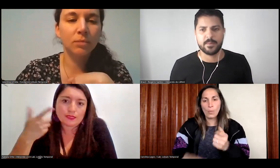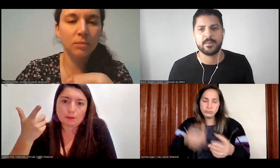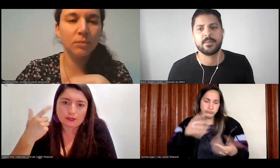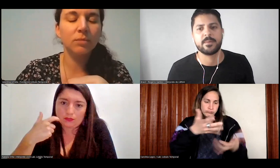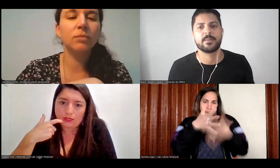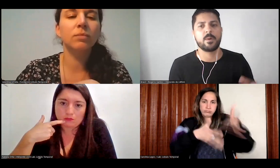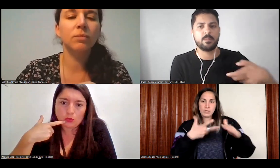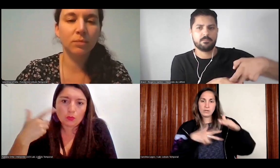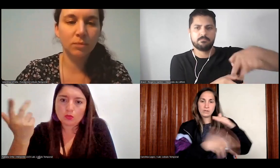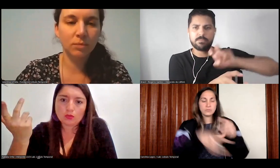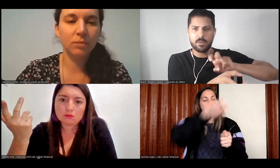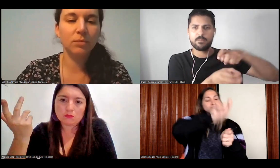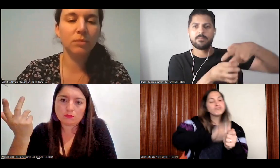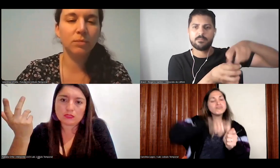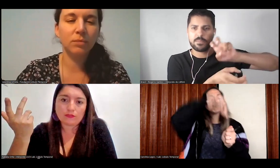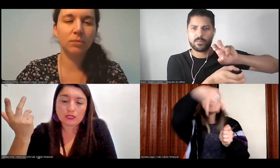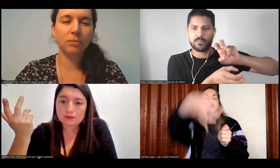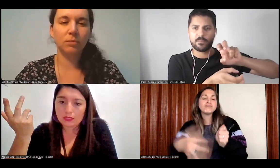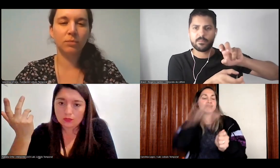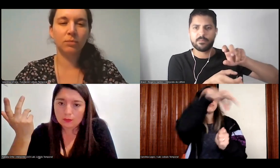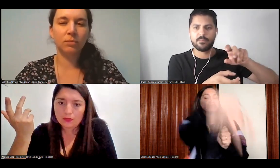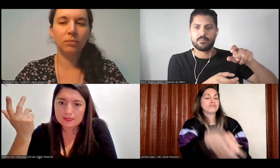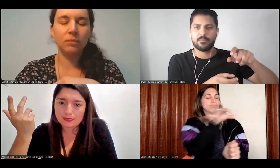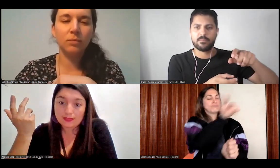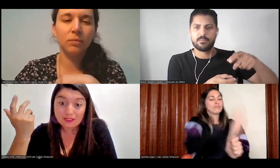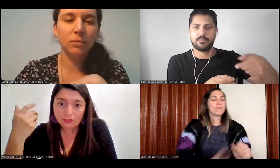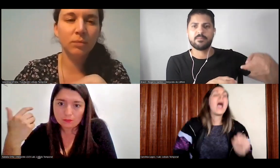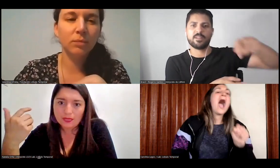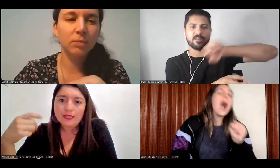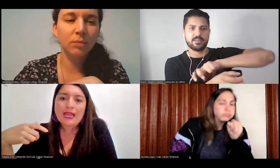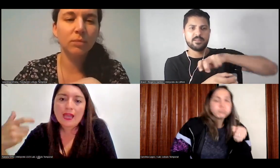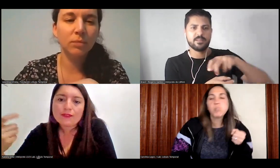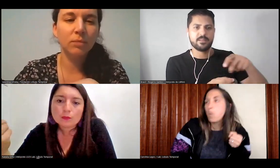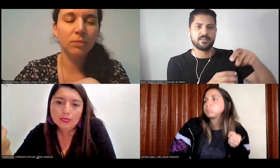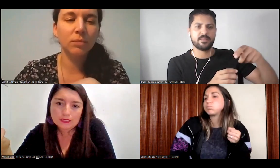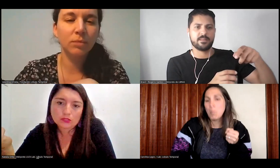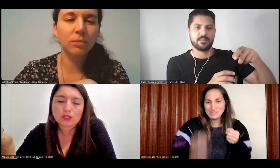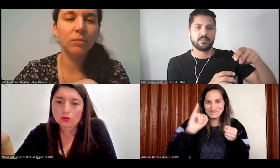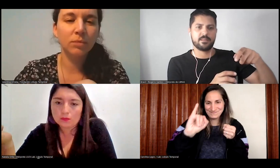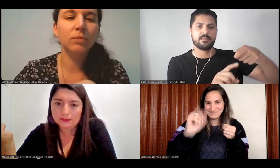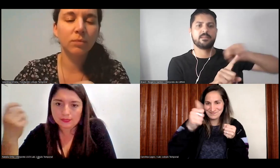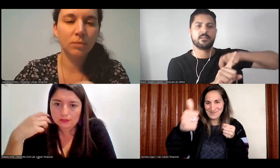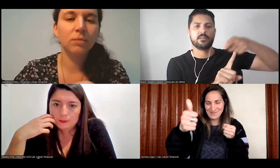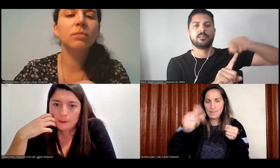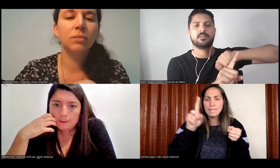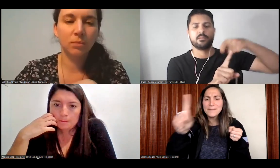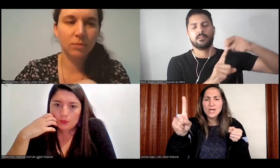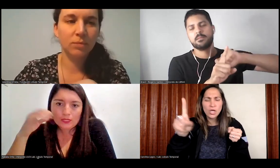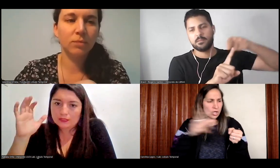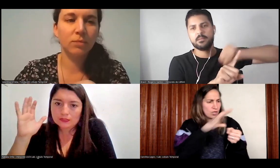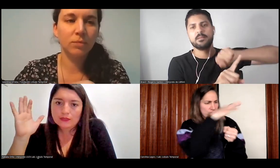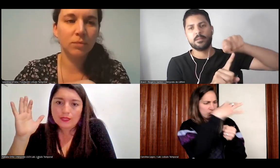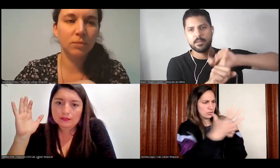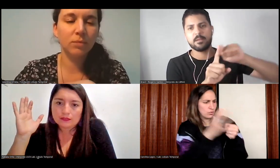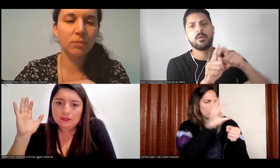o decir plátano, ya. Como uno, a través de clasificadores, puede decir de esta forma, abre un plátano y se lo come, ¿cierto?